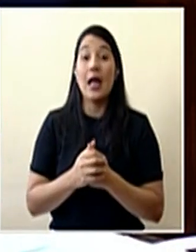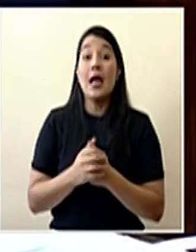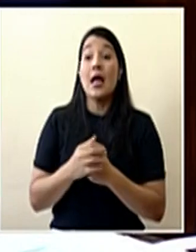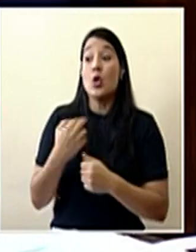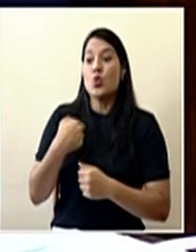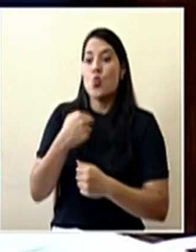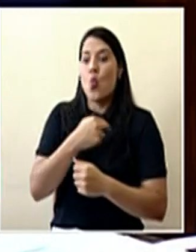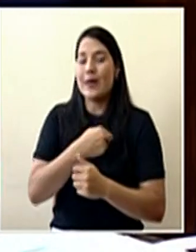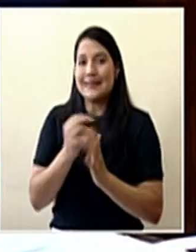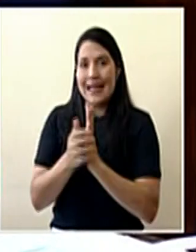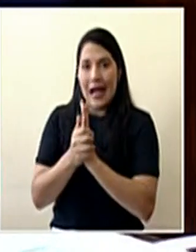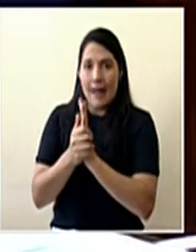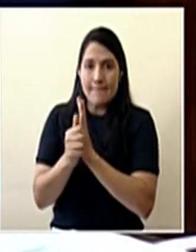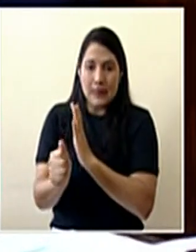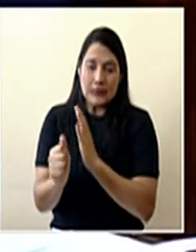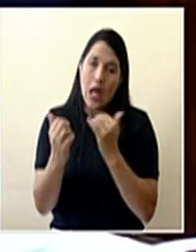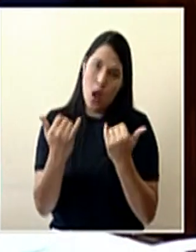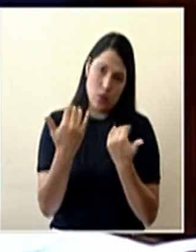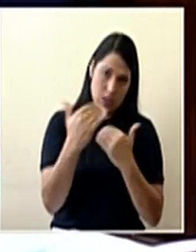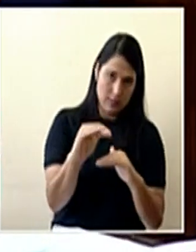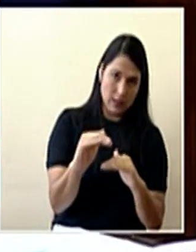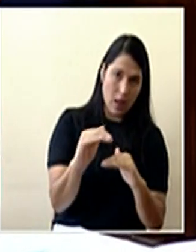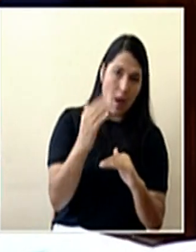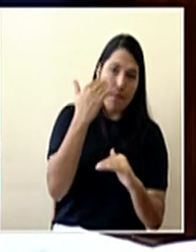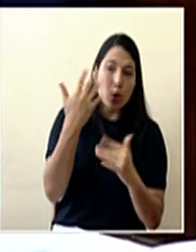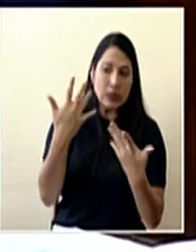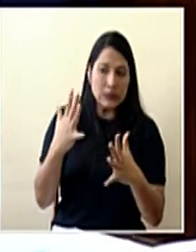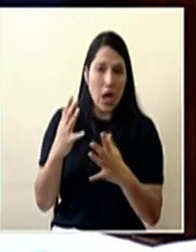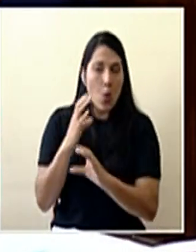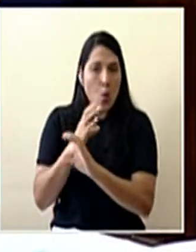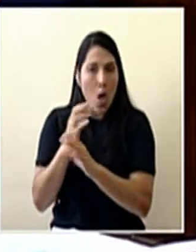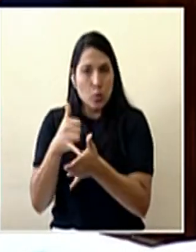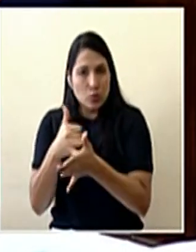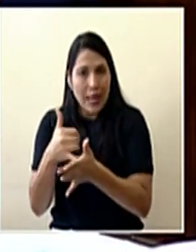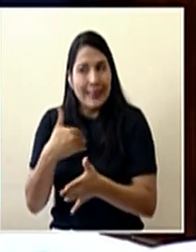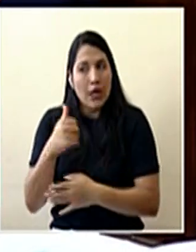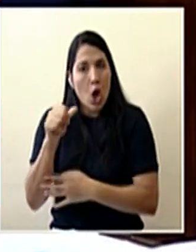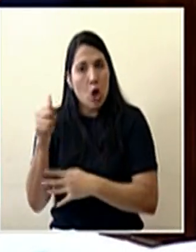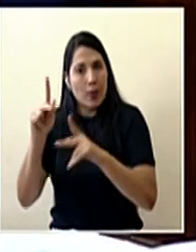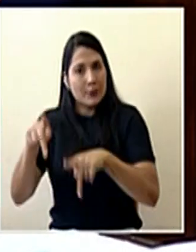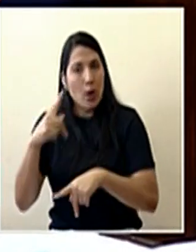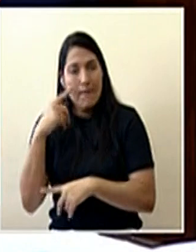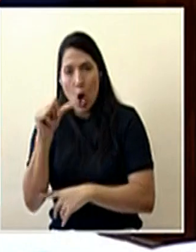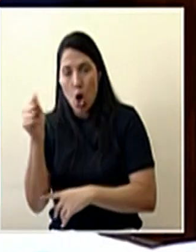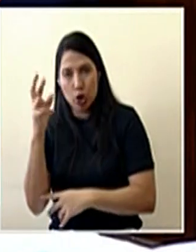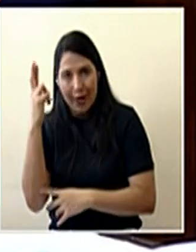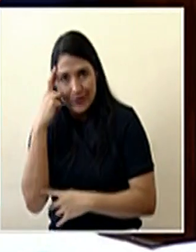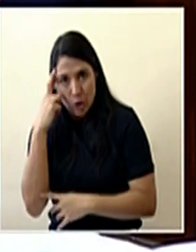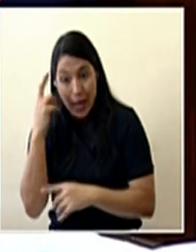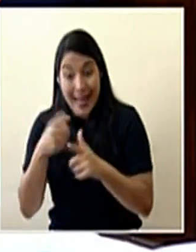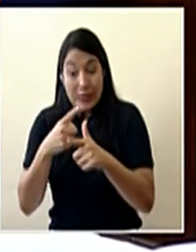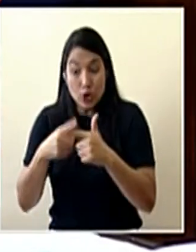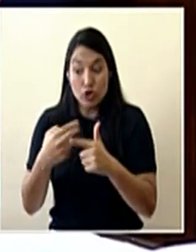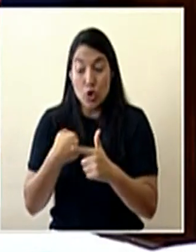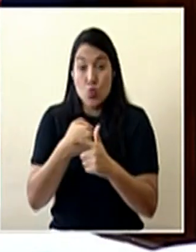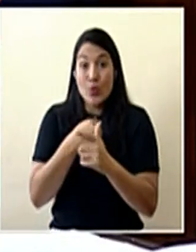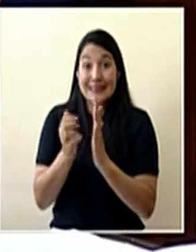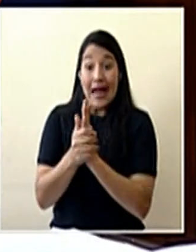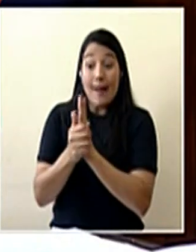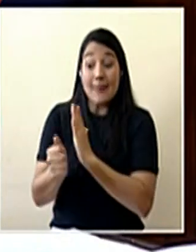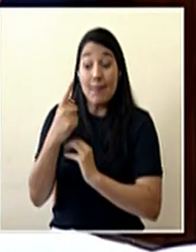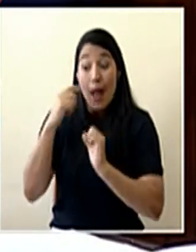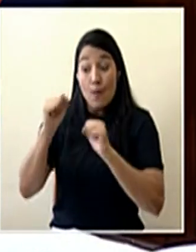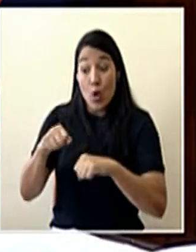sí es limitada porque hay pacientes que ya están ahí por otras patologías, cada vez se nos vaya disminuyendo. Y prueba de eso es que en estos momentos